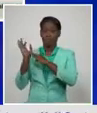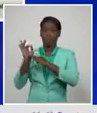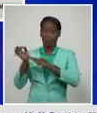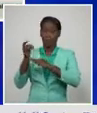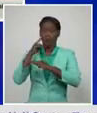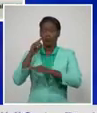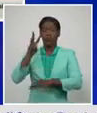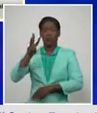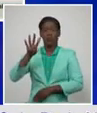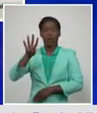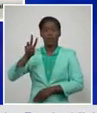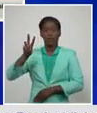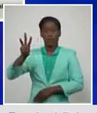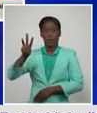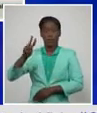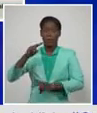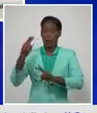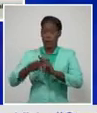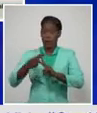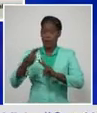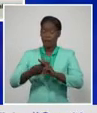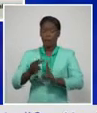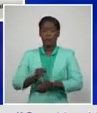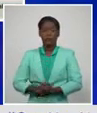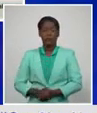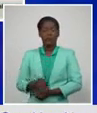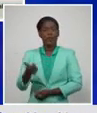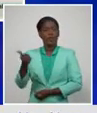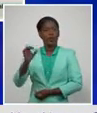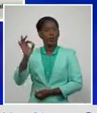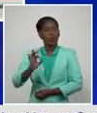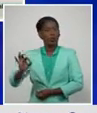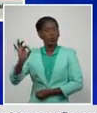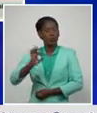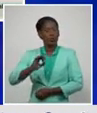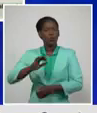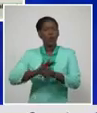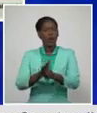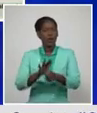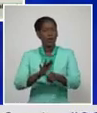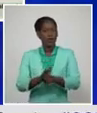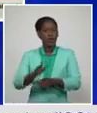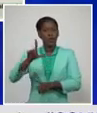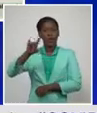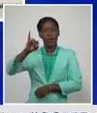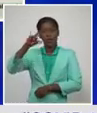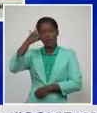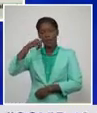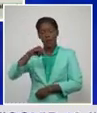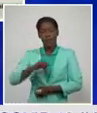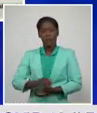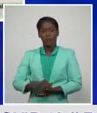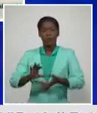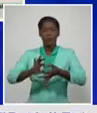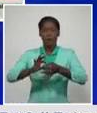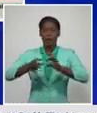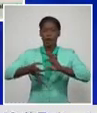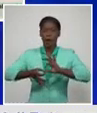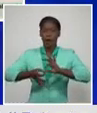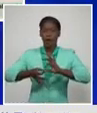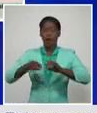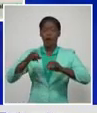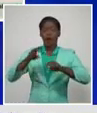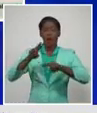343,9, y después 10 de octubre, Arroyo Naranjo, La Lisa, Guanabacoa y Habana